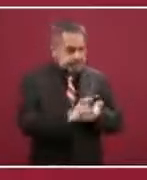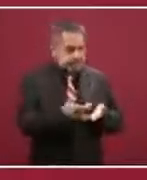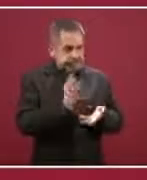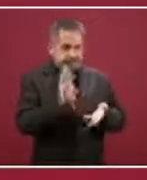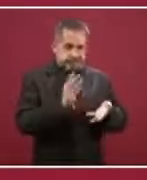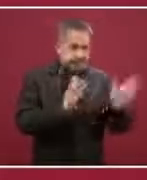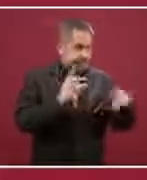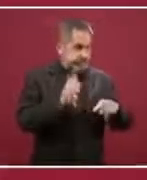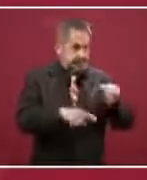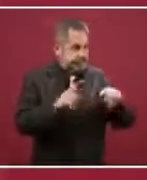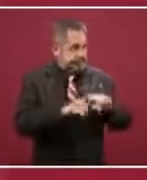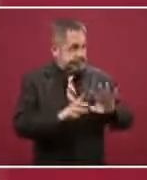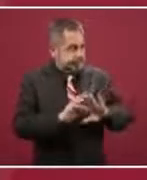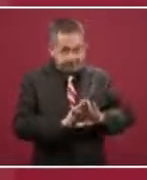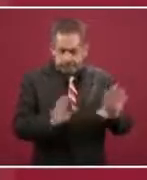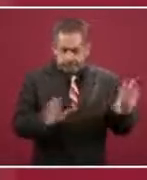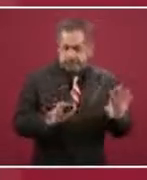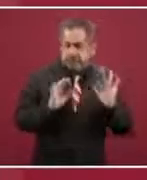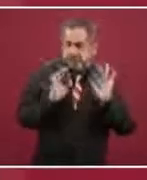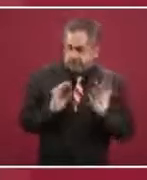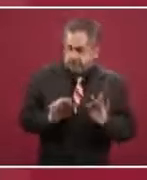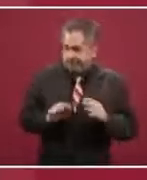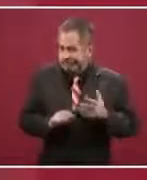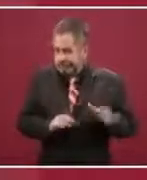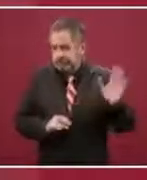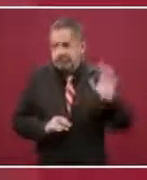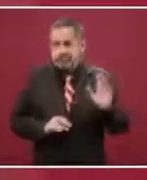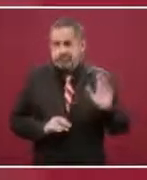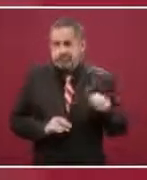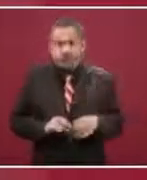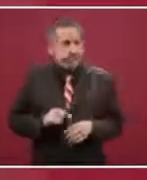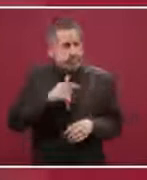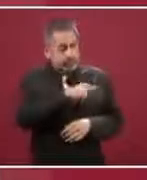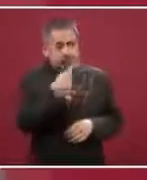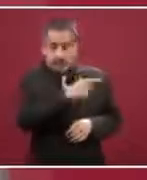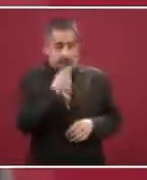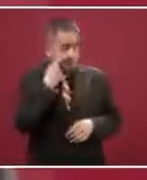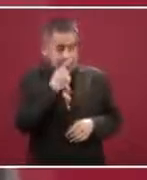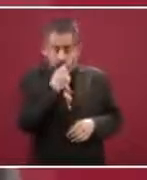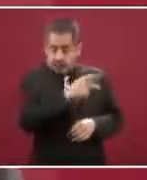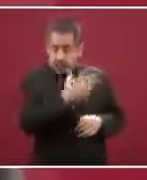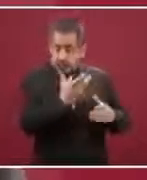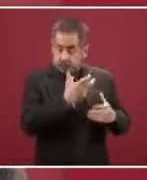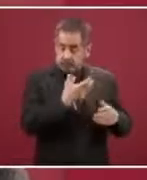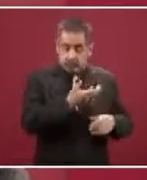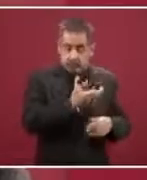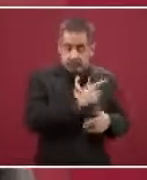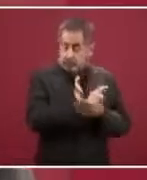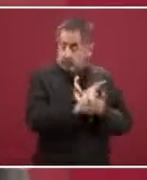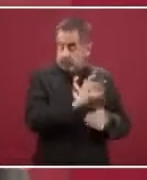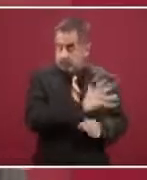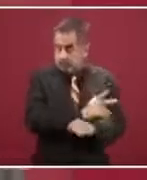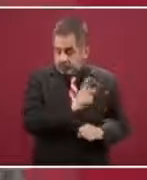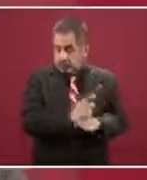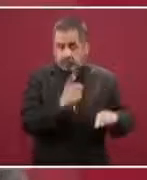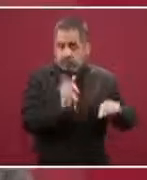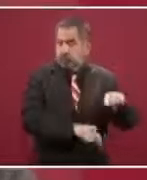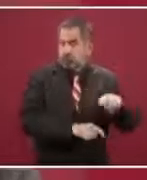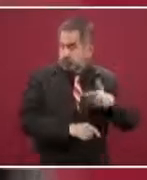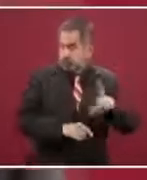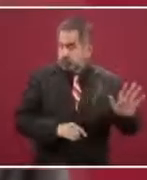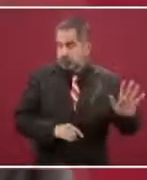a estas empresas, que ellos mismos lleven a cabo ese ejercicio de